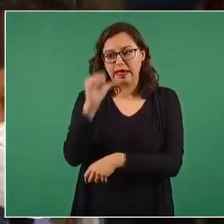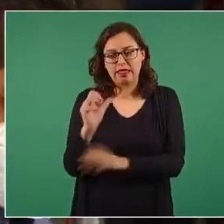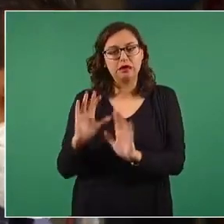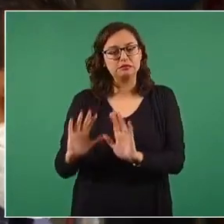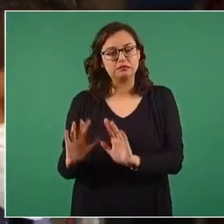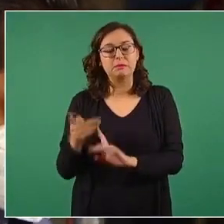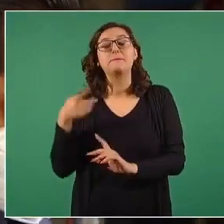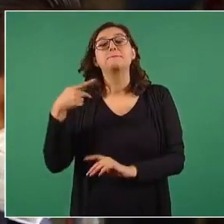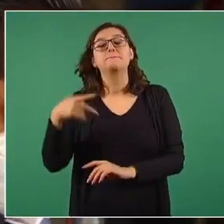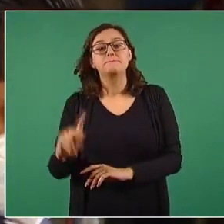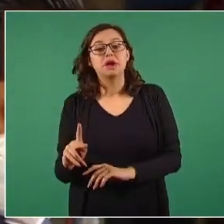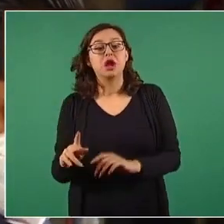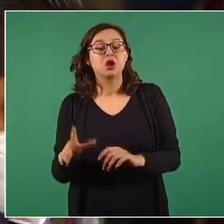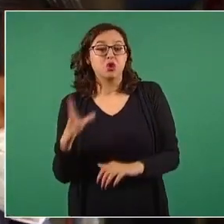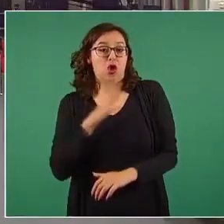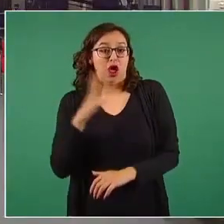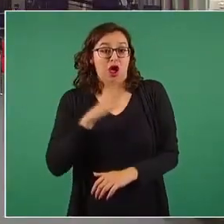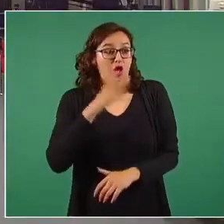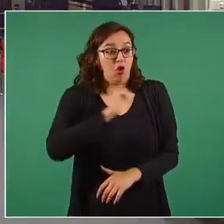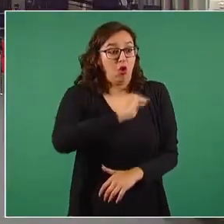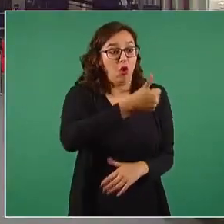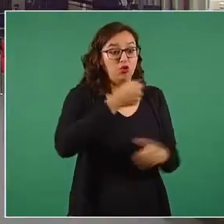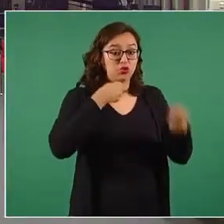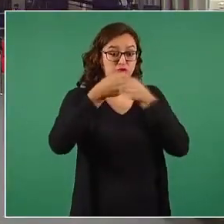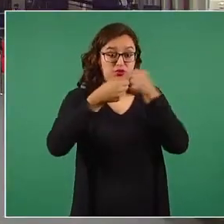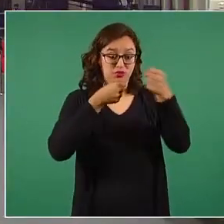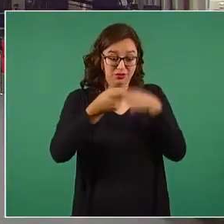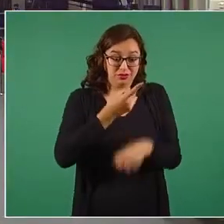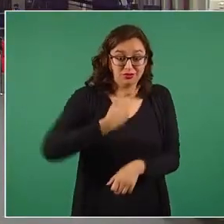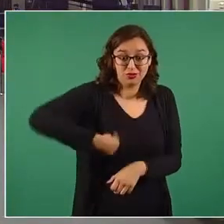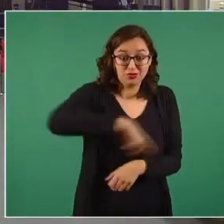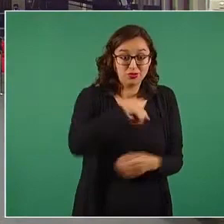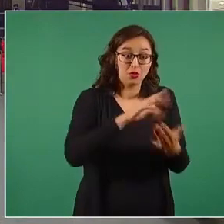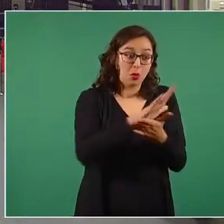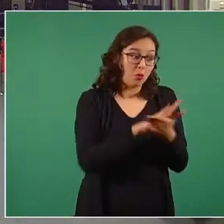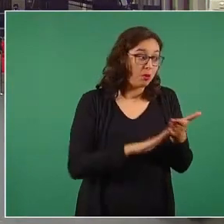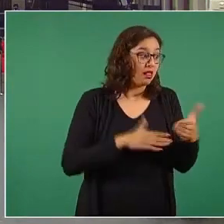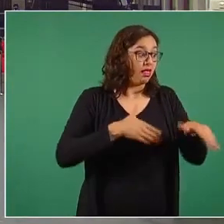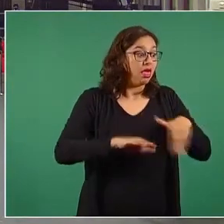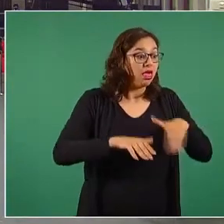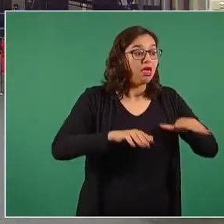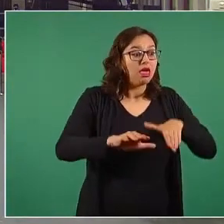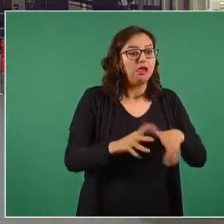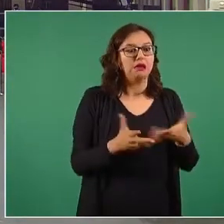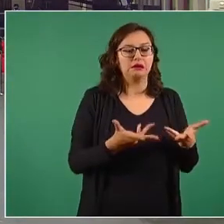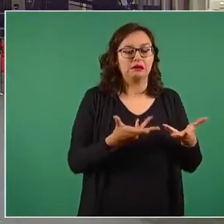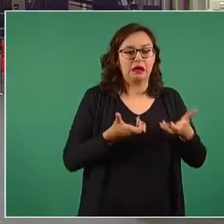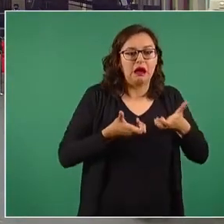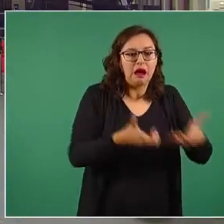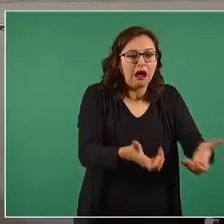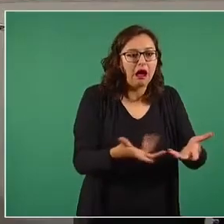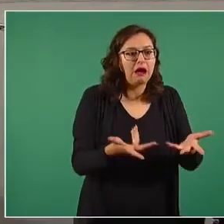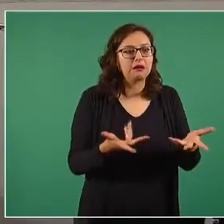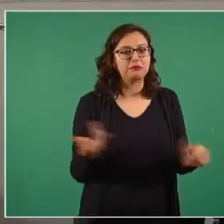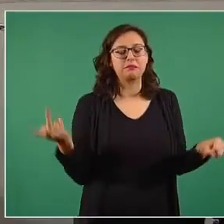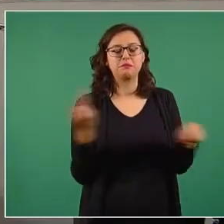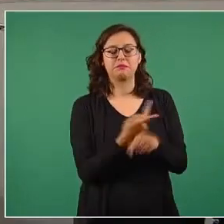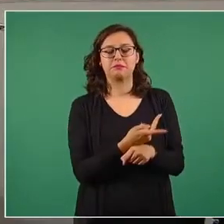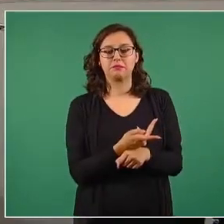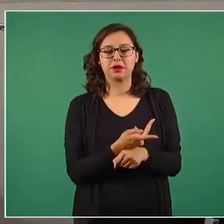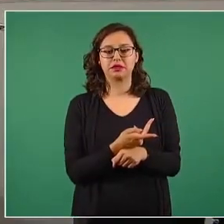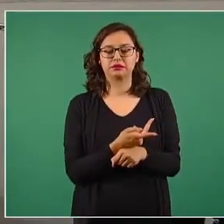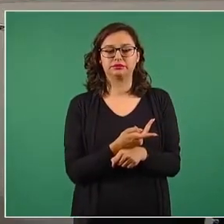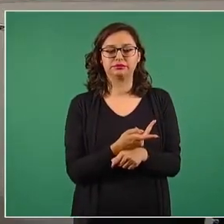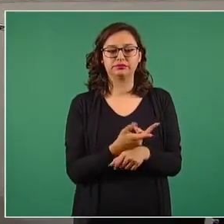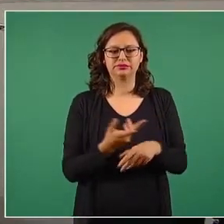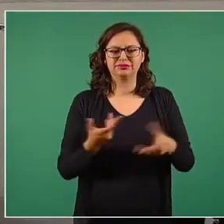periodistas, los de a pie, los que andamos en la calle, que de alguna manera el hecho de que aquí se